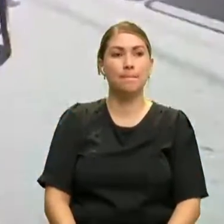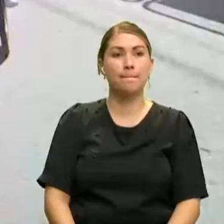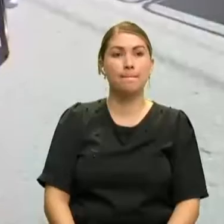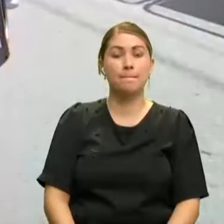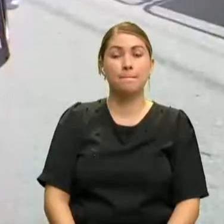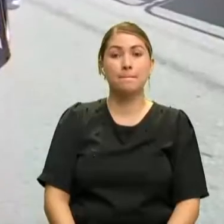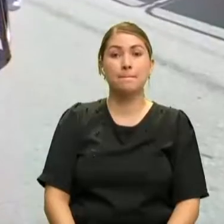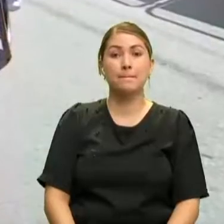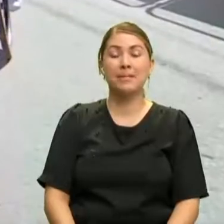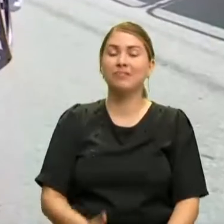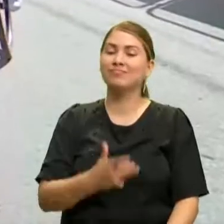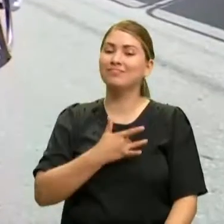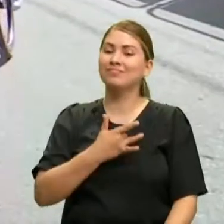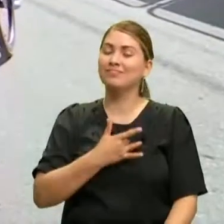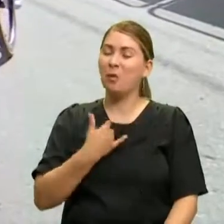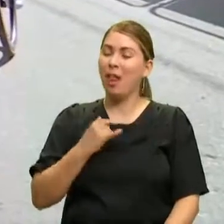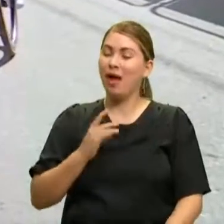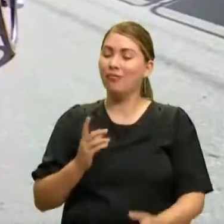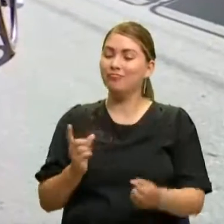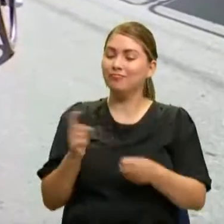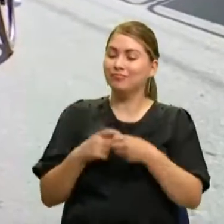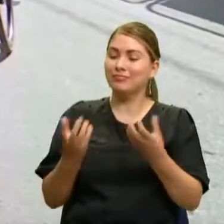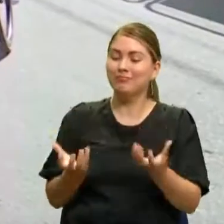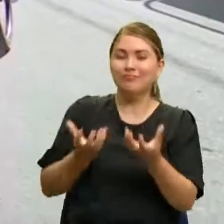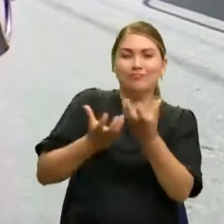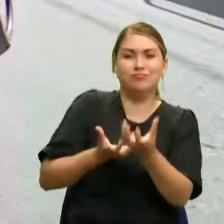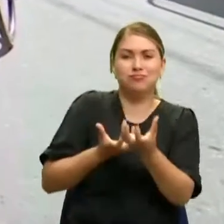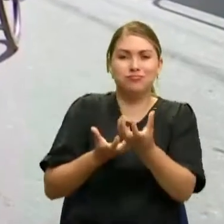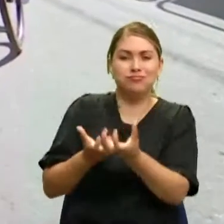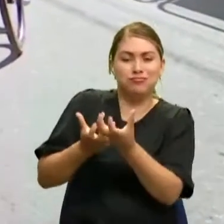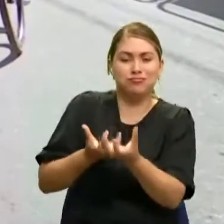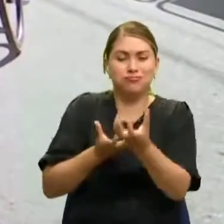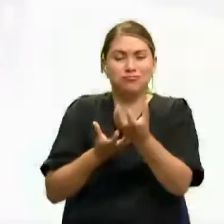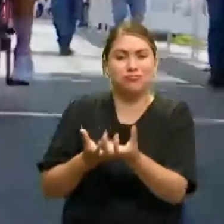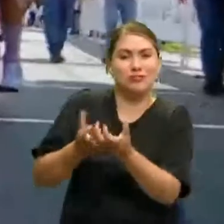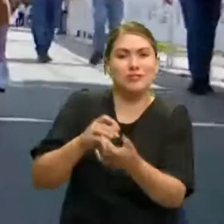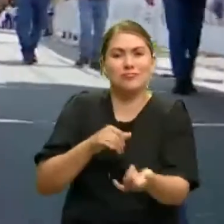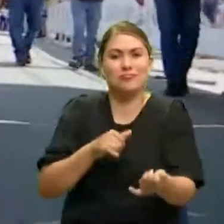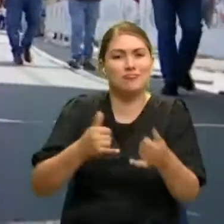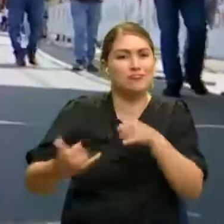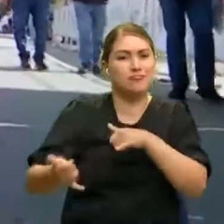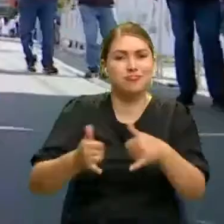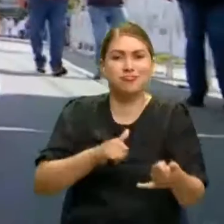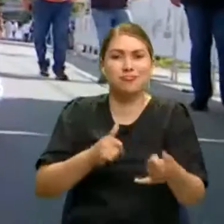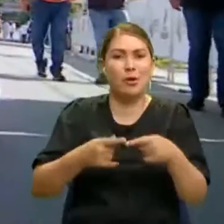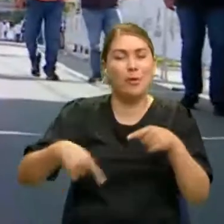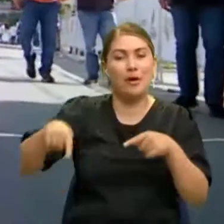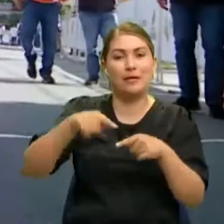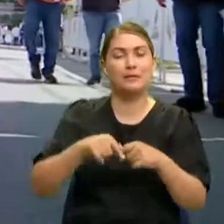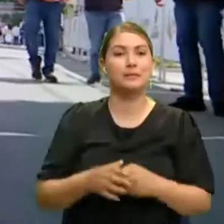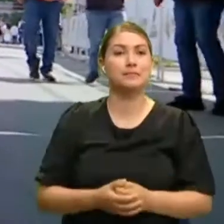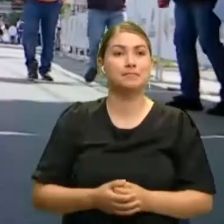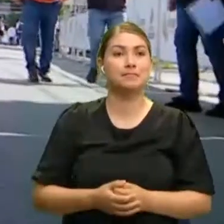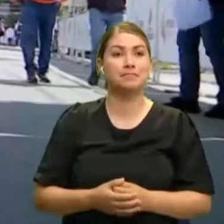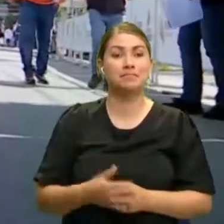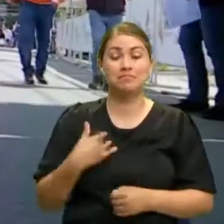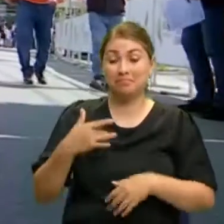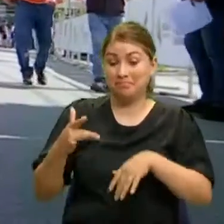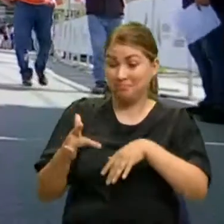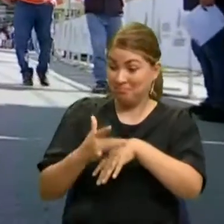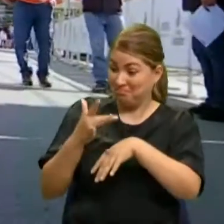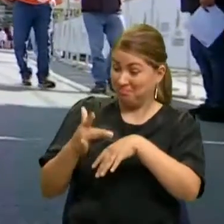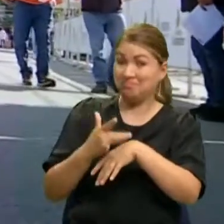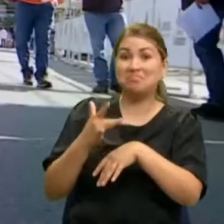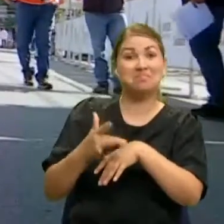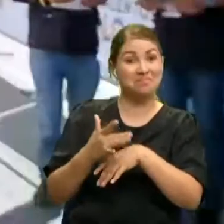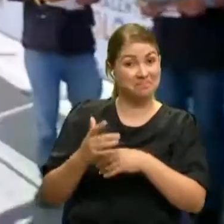Por un momento se sintió un integrante más de una de las 43 escuadras que tomaron partida en la Vuelta. Pues como motivación, porque pues